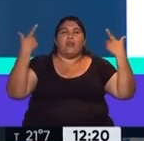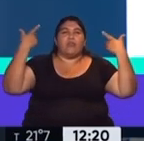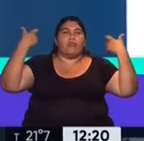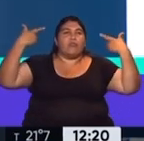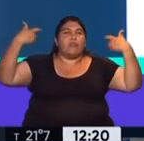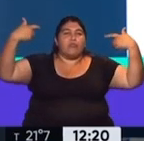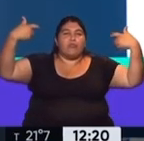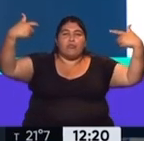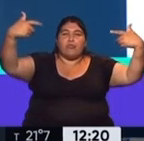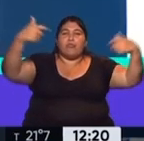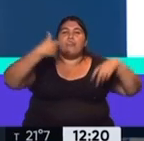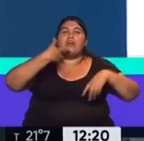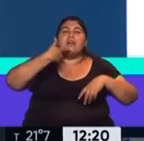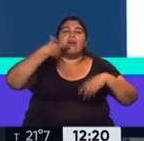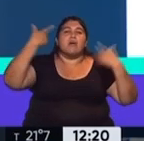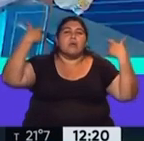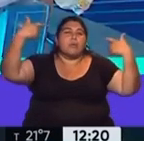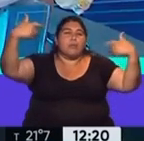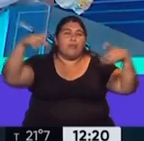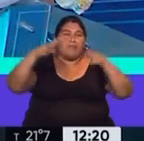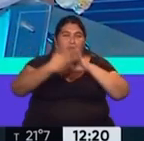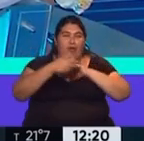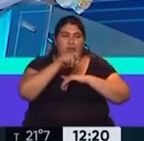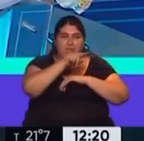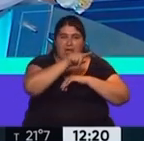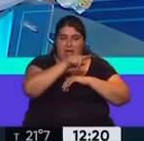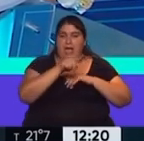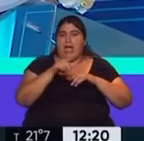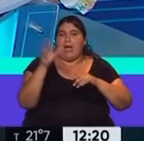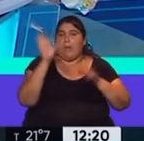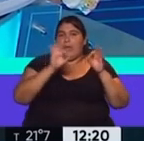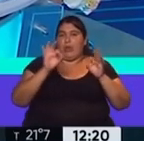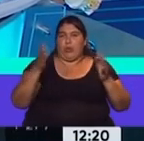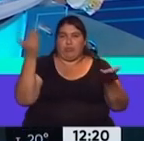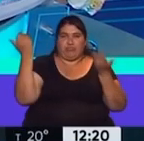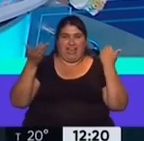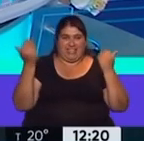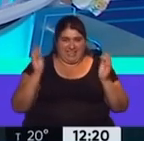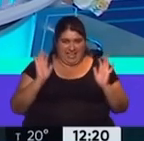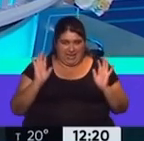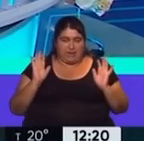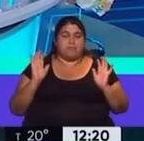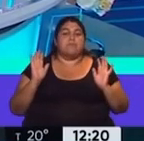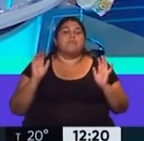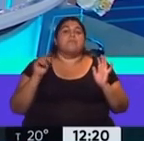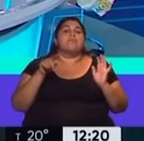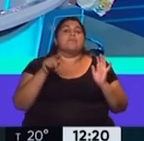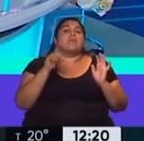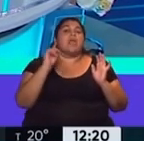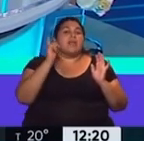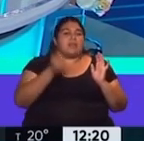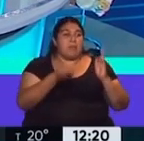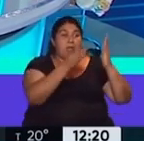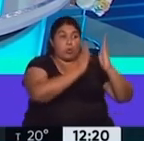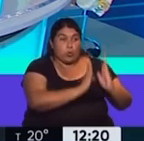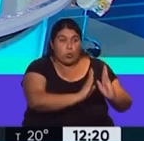sanitizante y al final del túnel están unos puestos donde uno se puede este